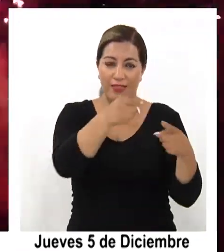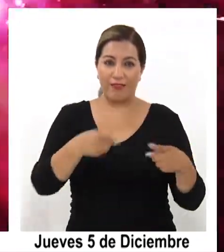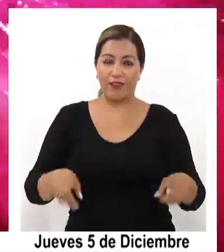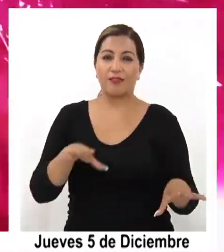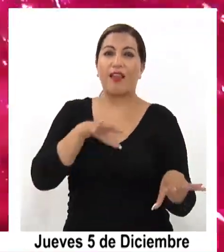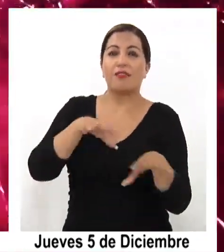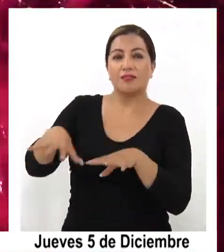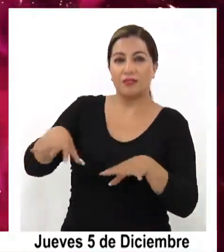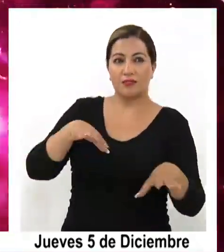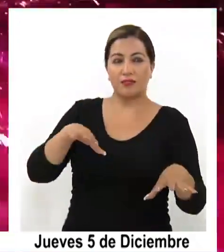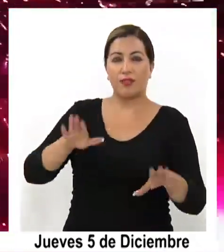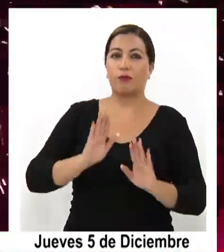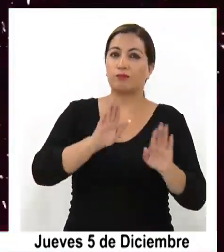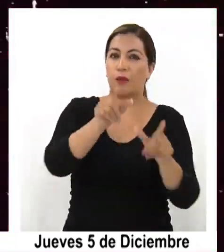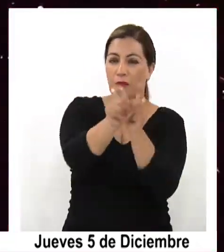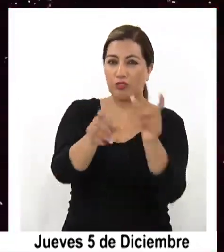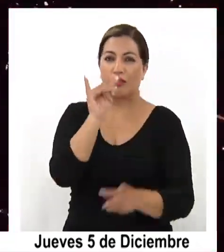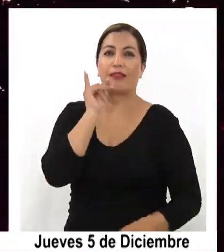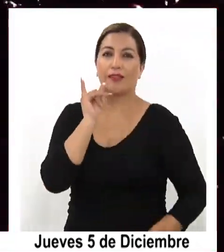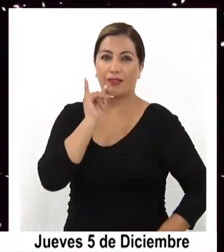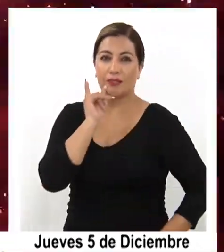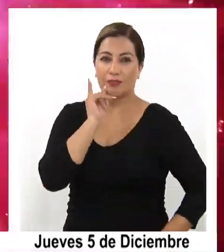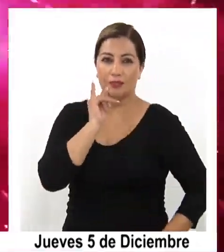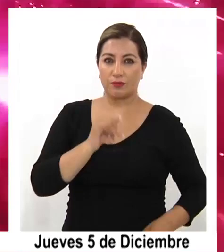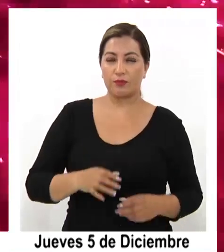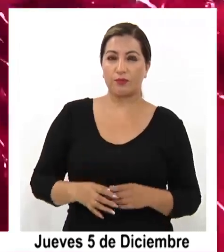acciones de beneficio para los psiquiqueños.